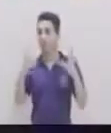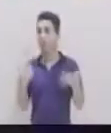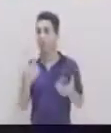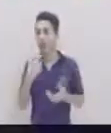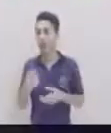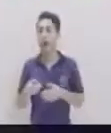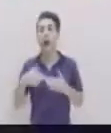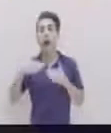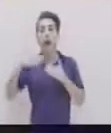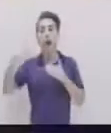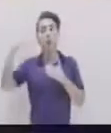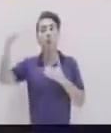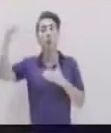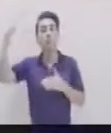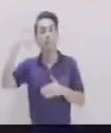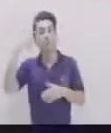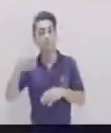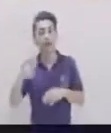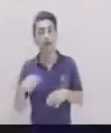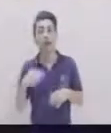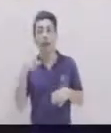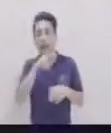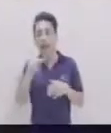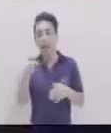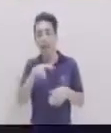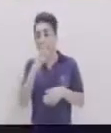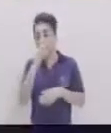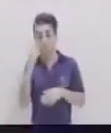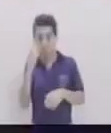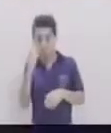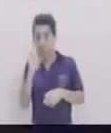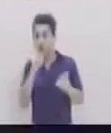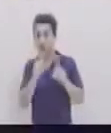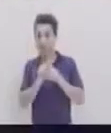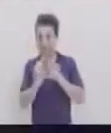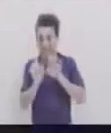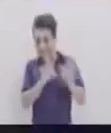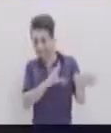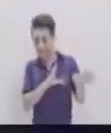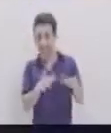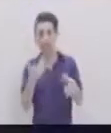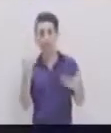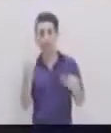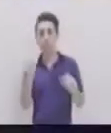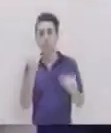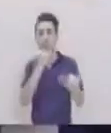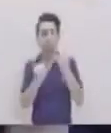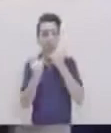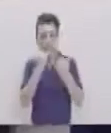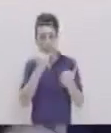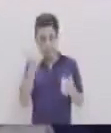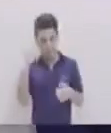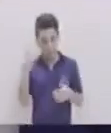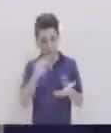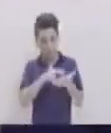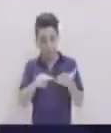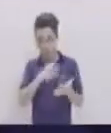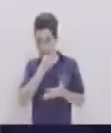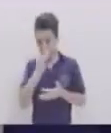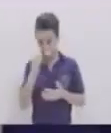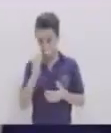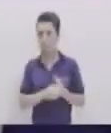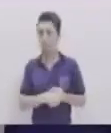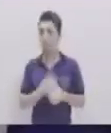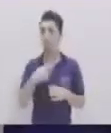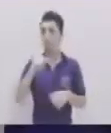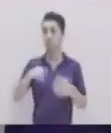velocidad en la comprensión de textos en lectura silenciosa y la eliminación de deficiencias en la lectura silenciosa. Para iniciar, voy